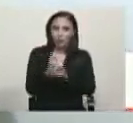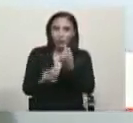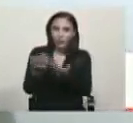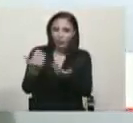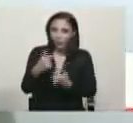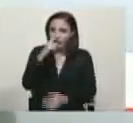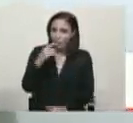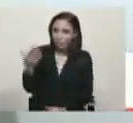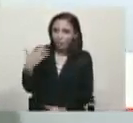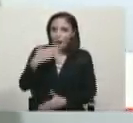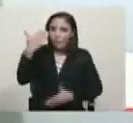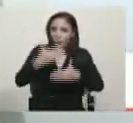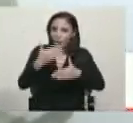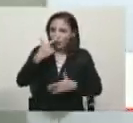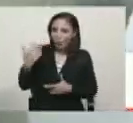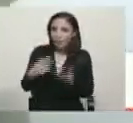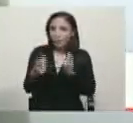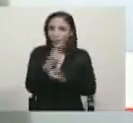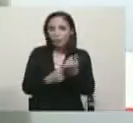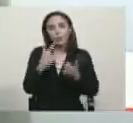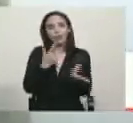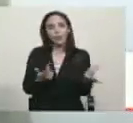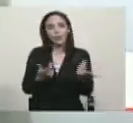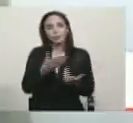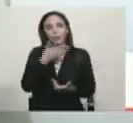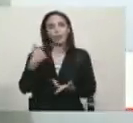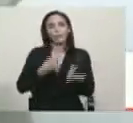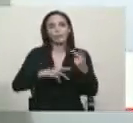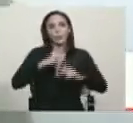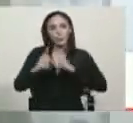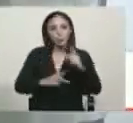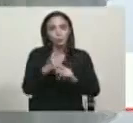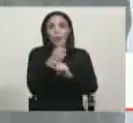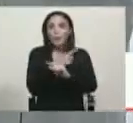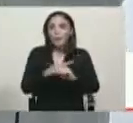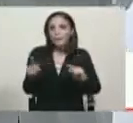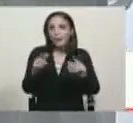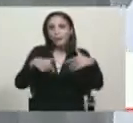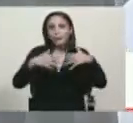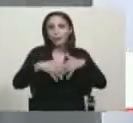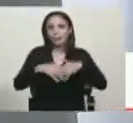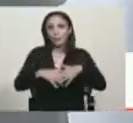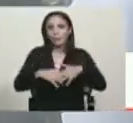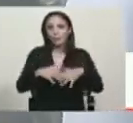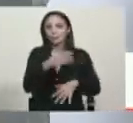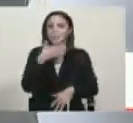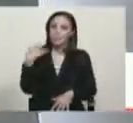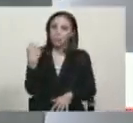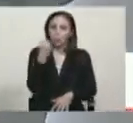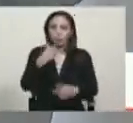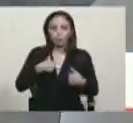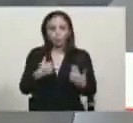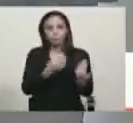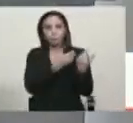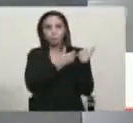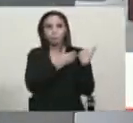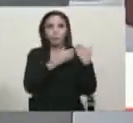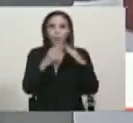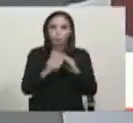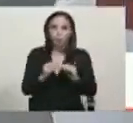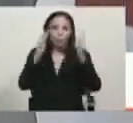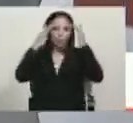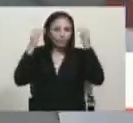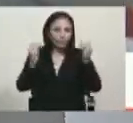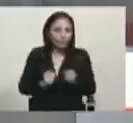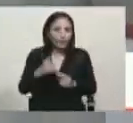ser una de las mejores plantas de la América Latina. Así es. La vamos a convertir. Es la idea. Me compromiso con Gracias, ustedes, presidente.